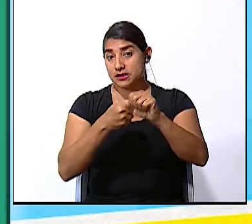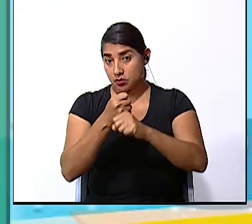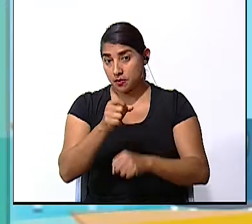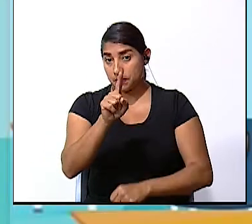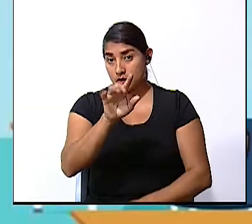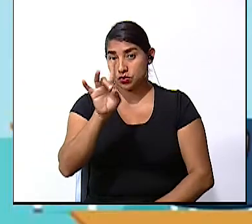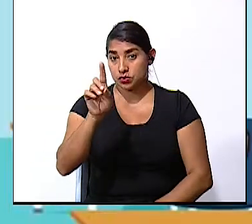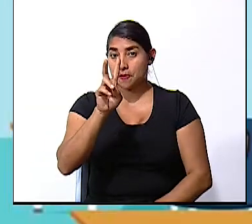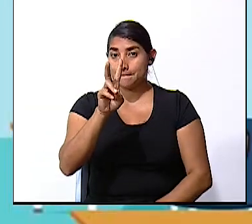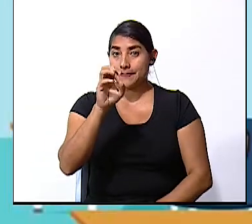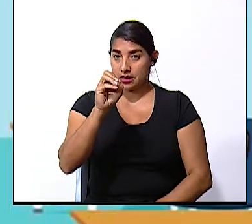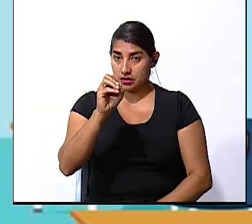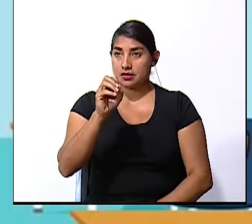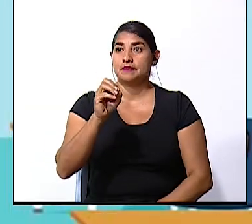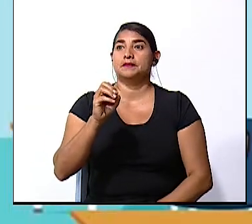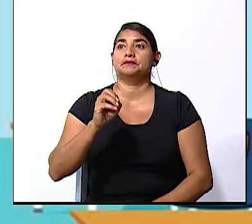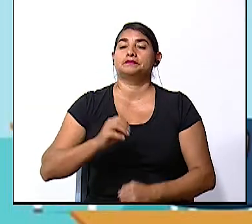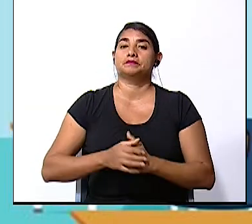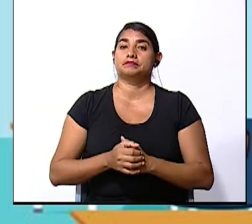1821.